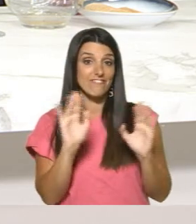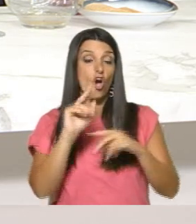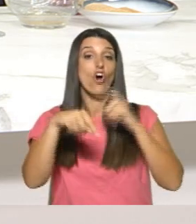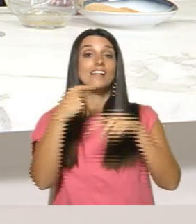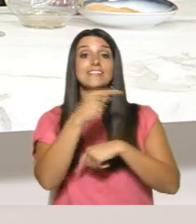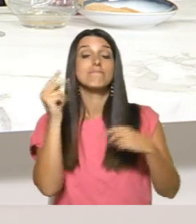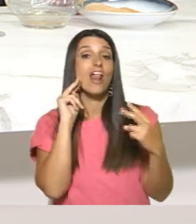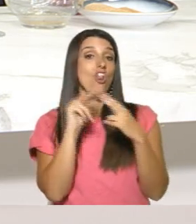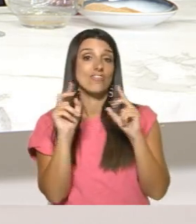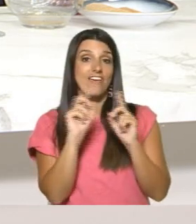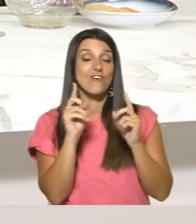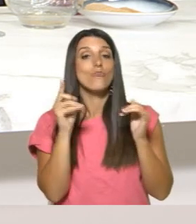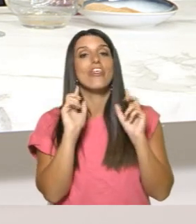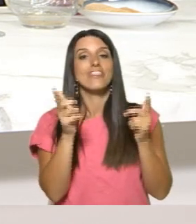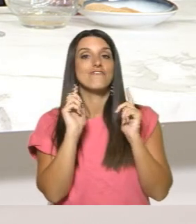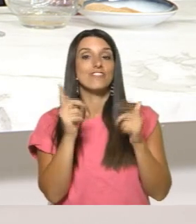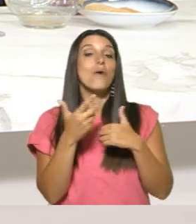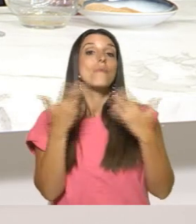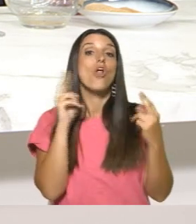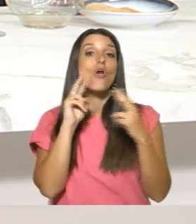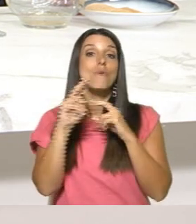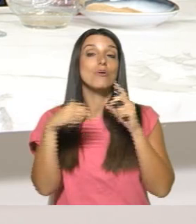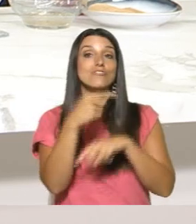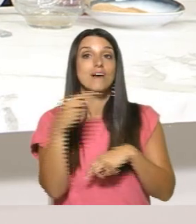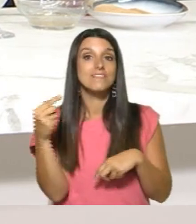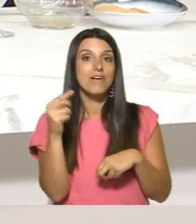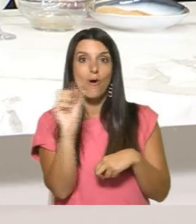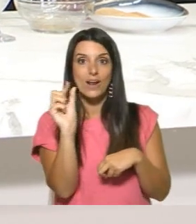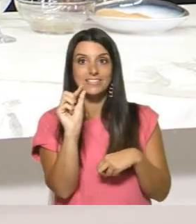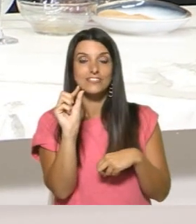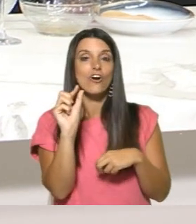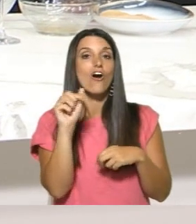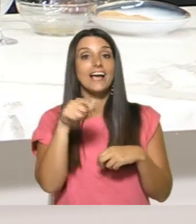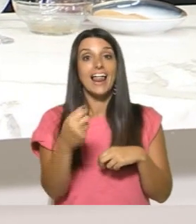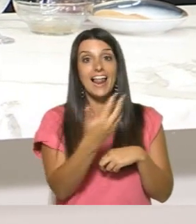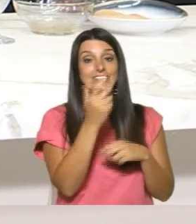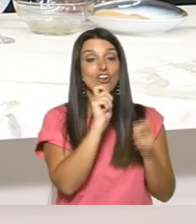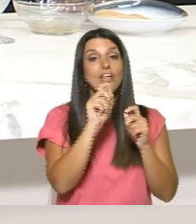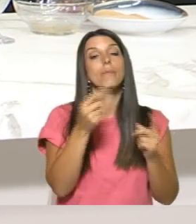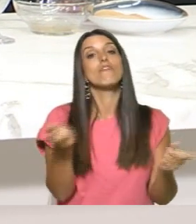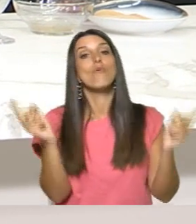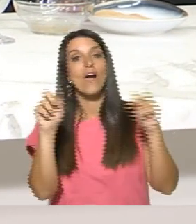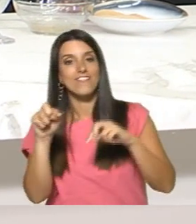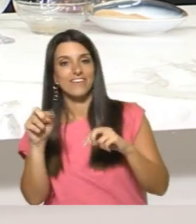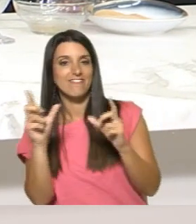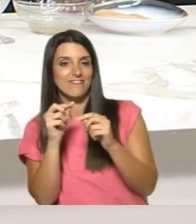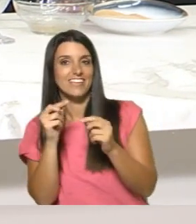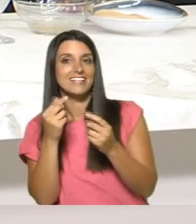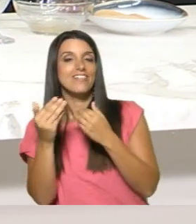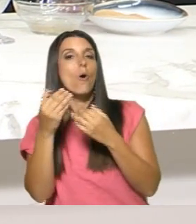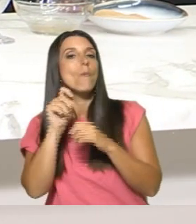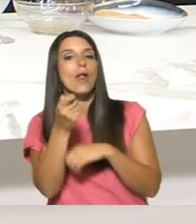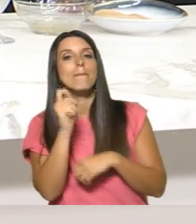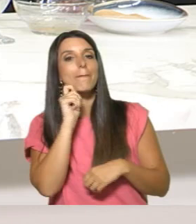semana feliz que feliz Navidad, disfrutá. Y bueno, nos vemos la semana que viene, pero nosotros nos vemos un ratito. Quedan con Canal 5 Noticias y luego venimos con Basta de Chata, que tenemos un gran